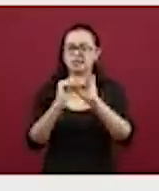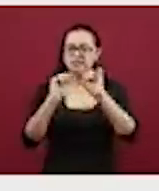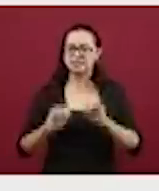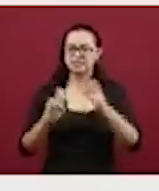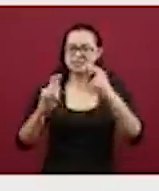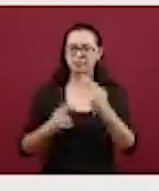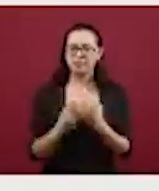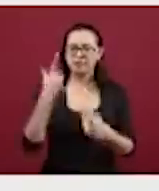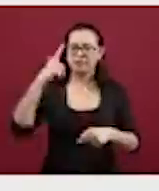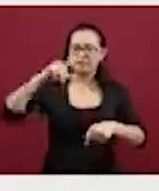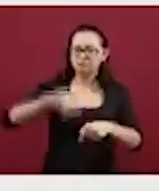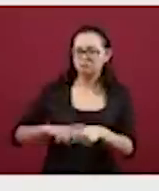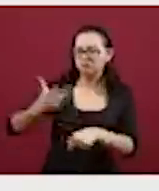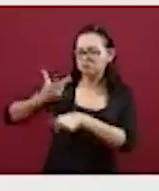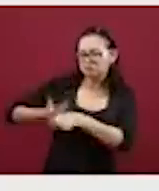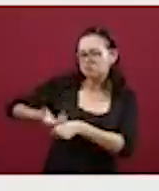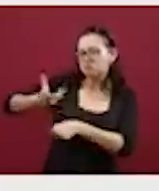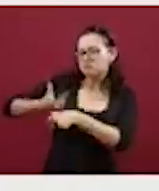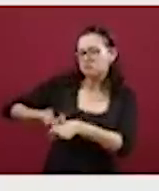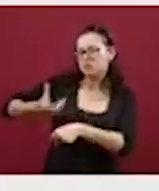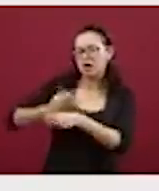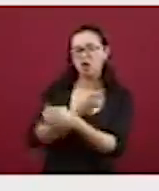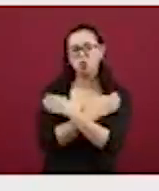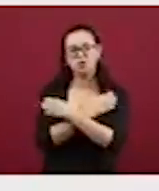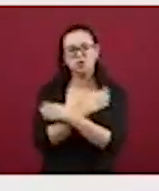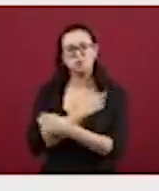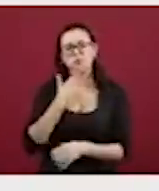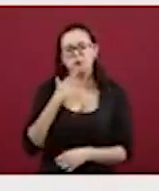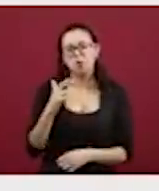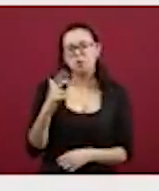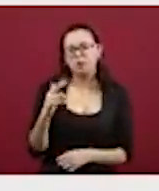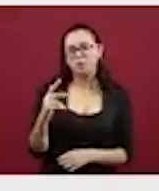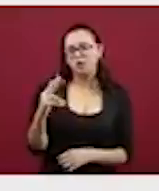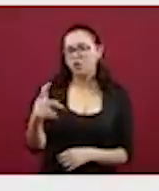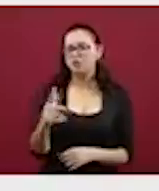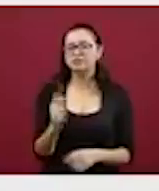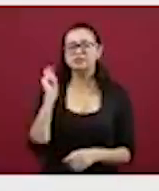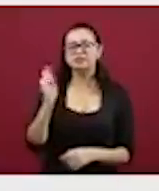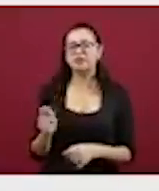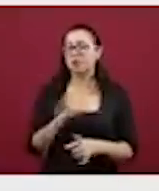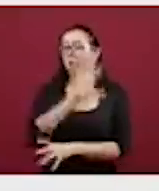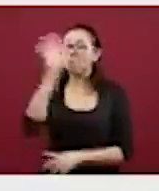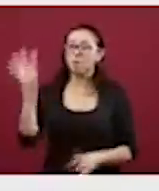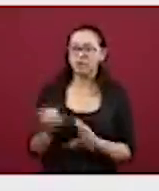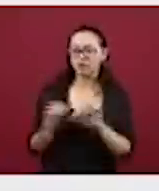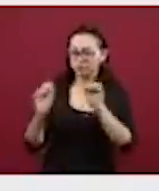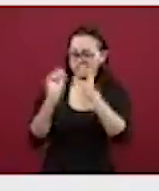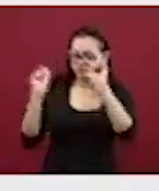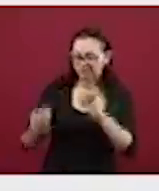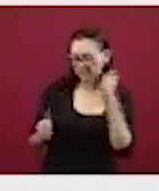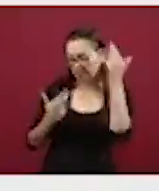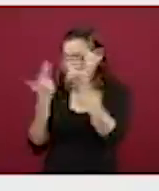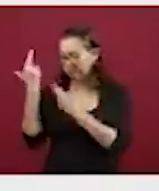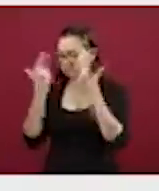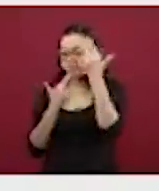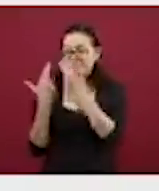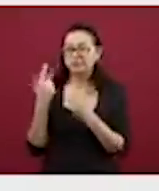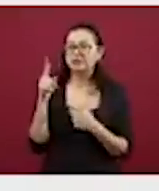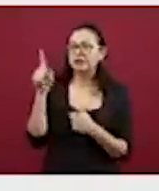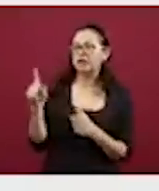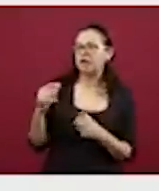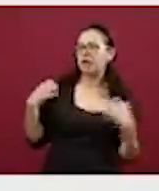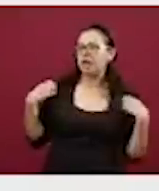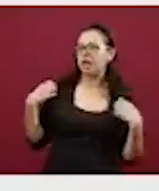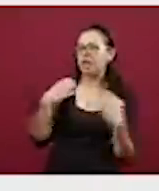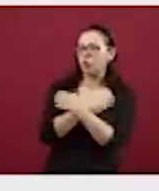mejora continua de la educación en donde se va a analizar todo el sistema, pero en particular a las autoridades